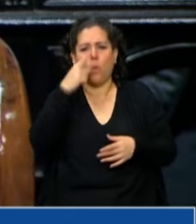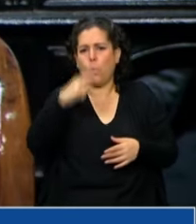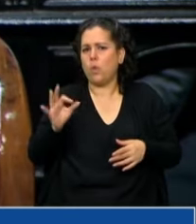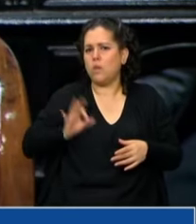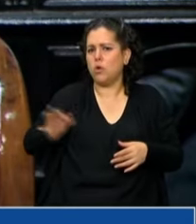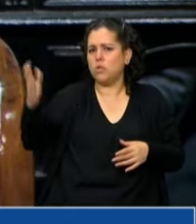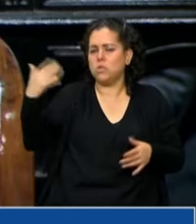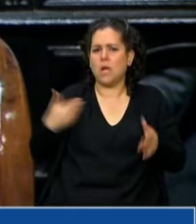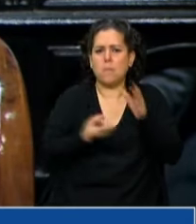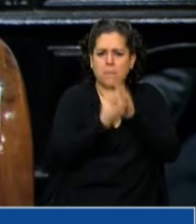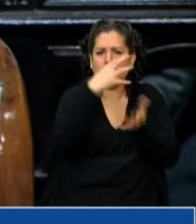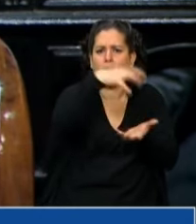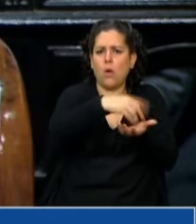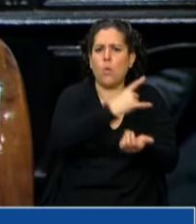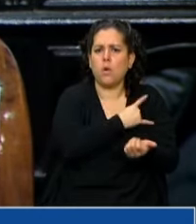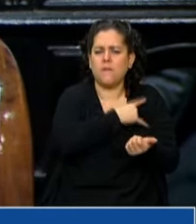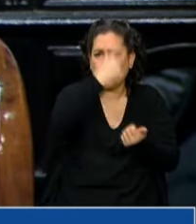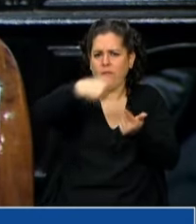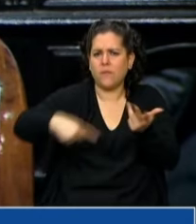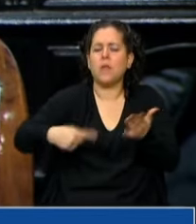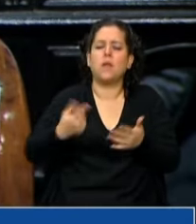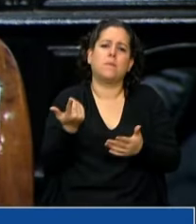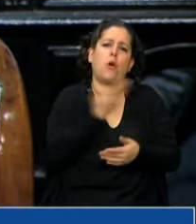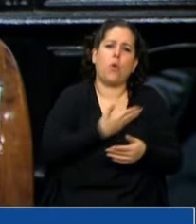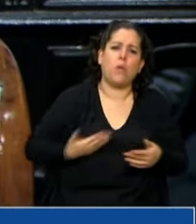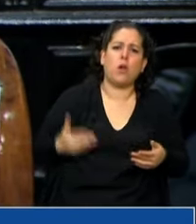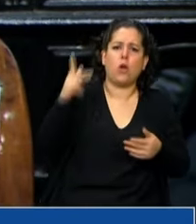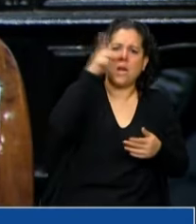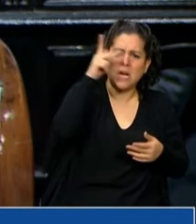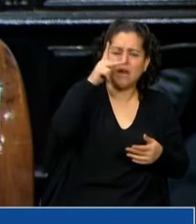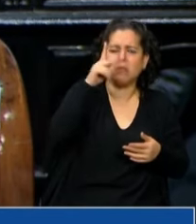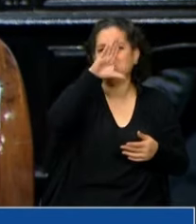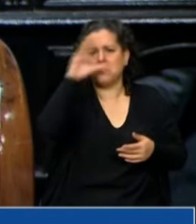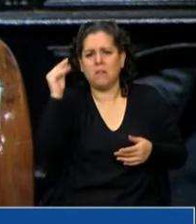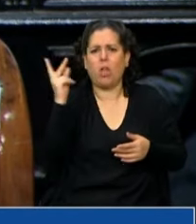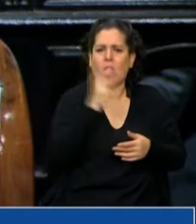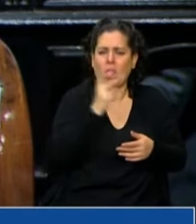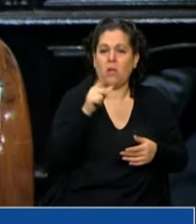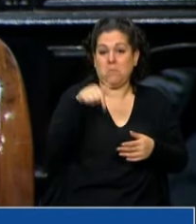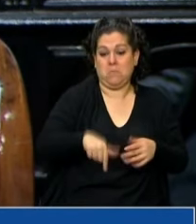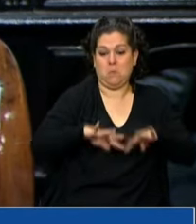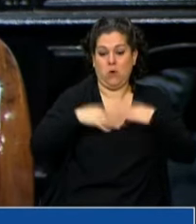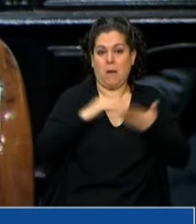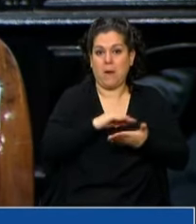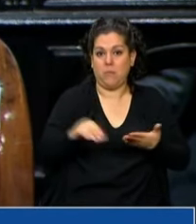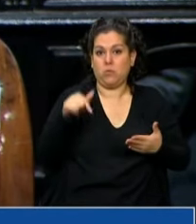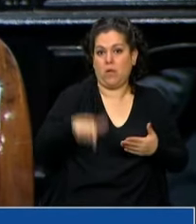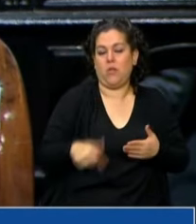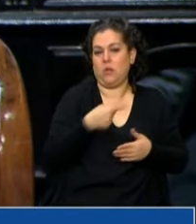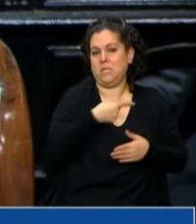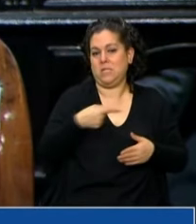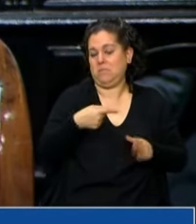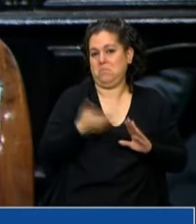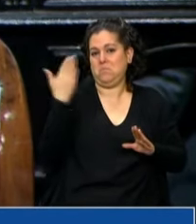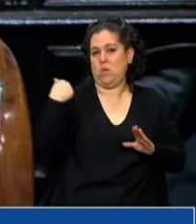últimos años, principalmente en los gobiernos de Néstor y Cristina, y en esta Cámara, en la sesión anterior,